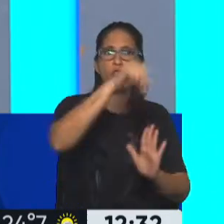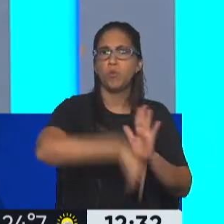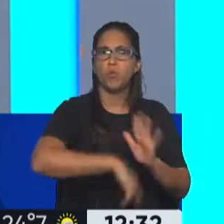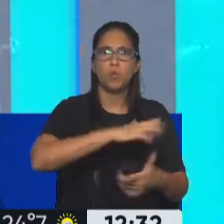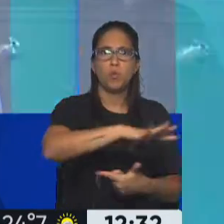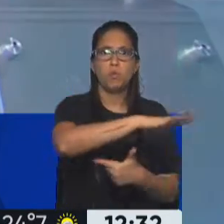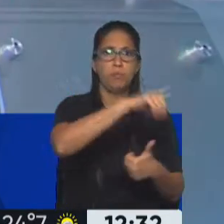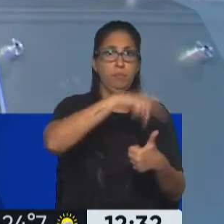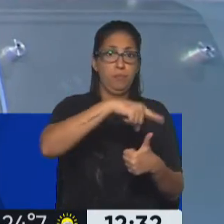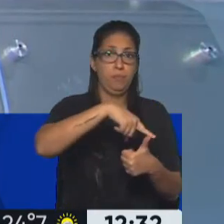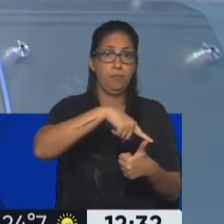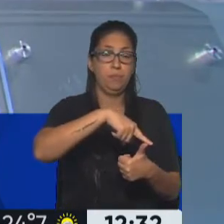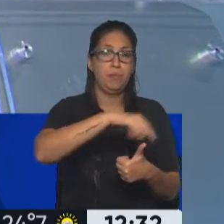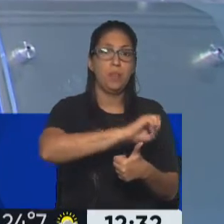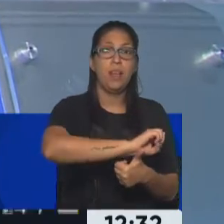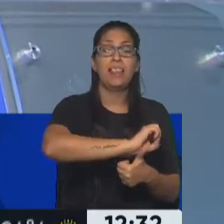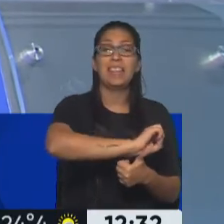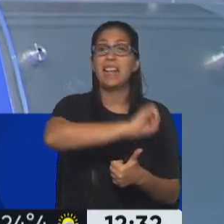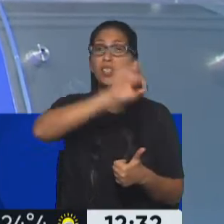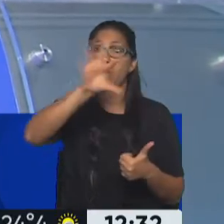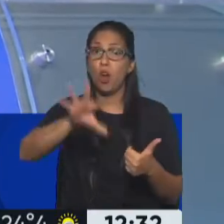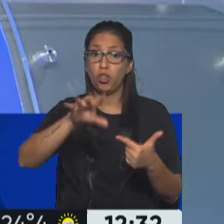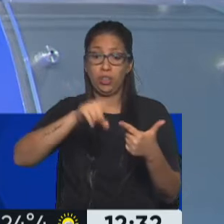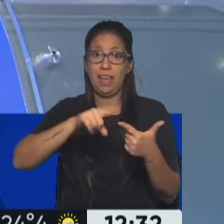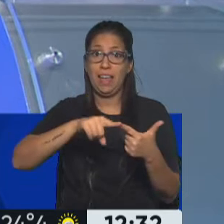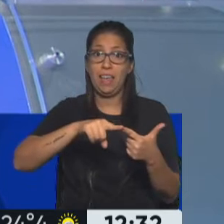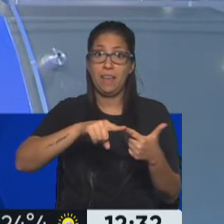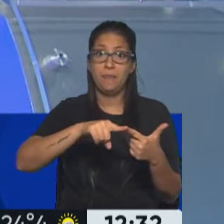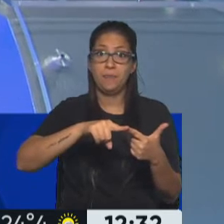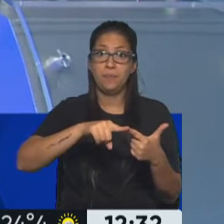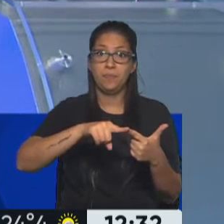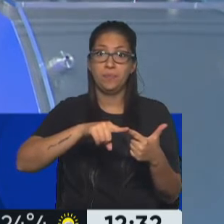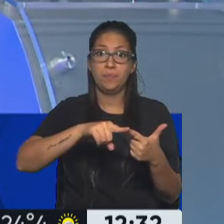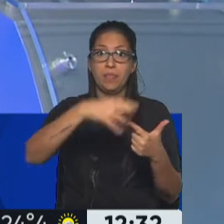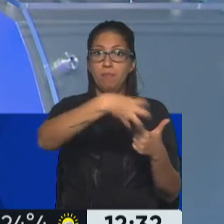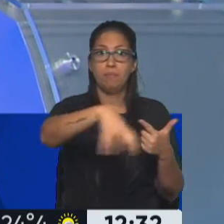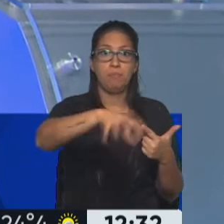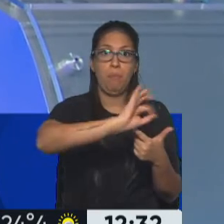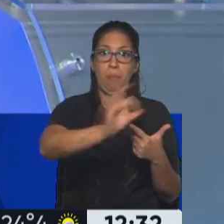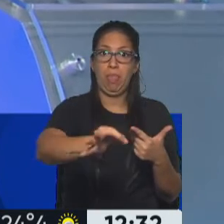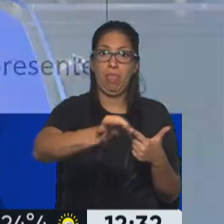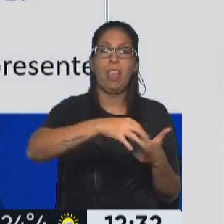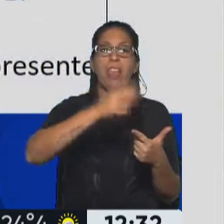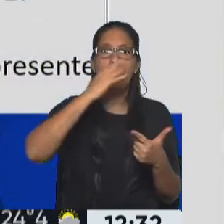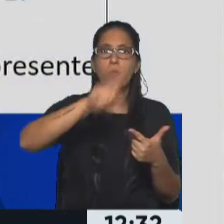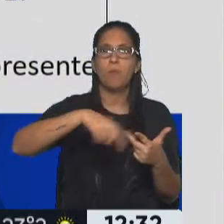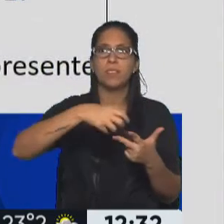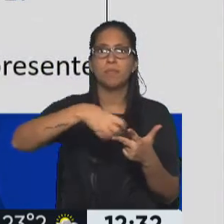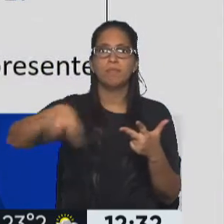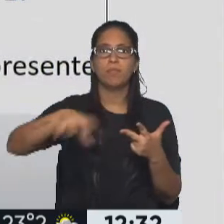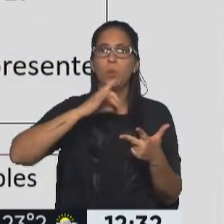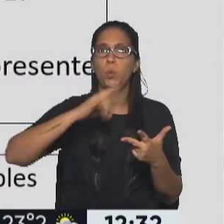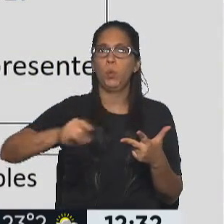el transporte y la distribución. El transporte es desde la boca de pozo hasta la cercanía y luego viene la distribuidora